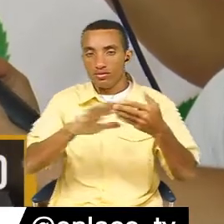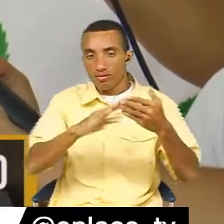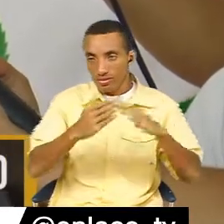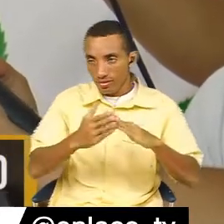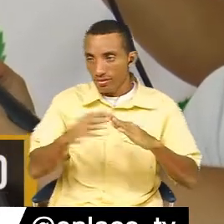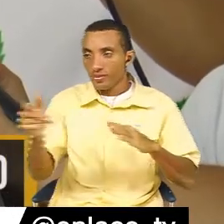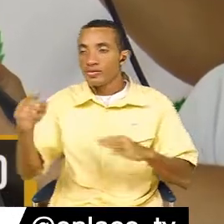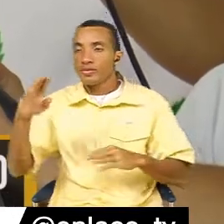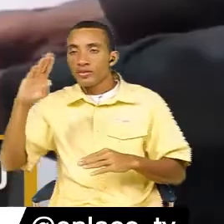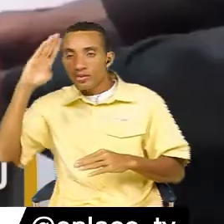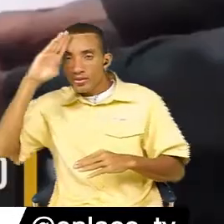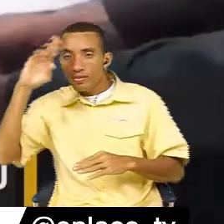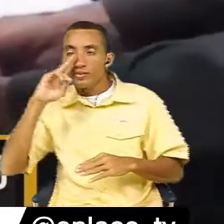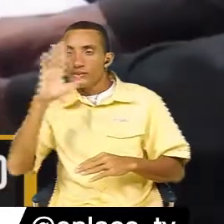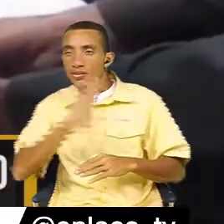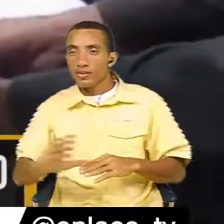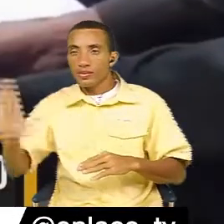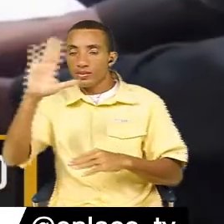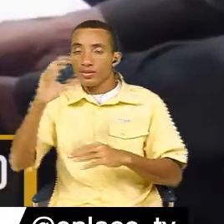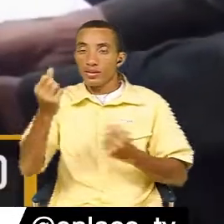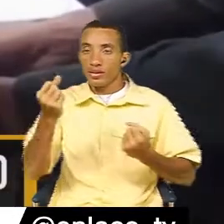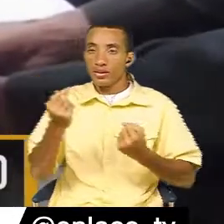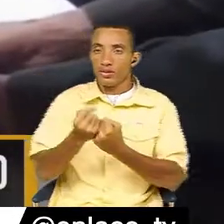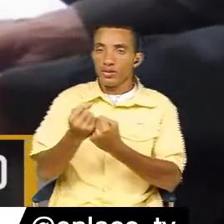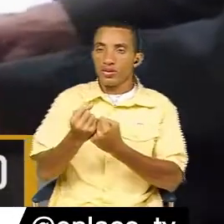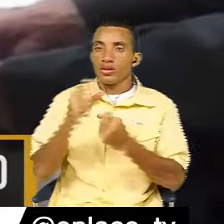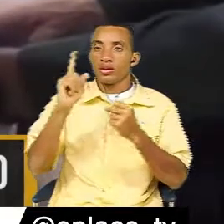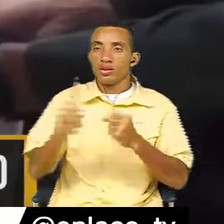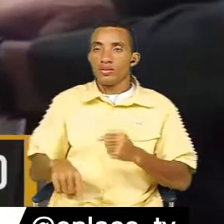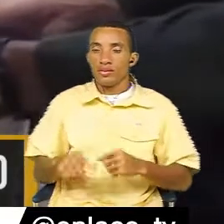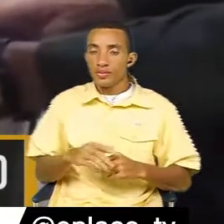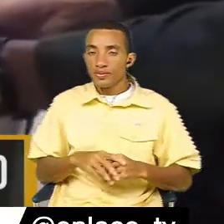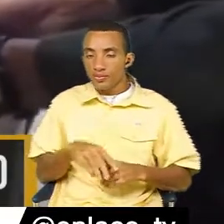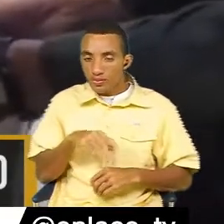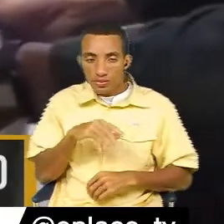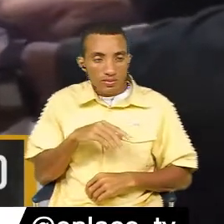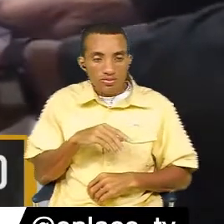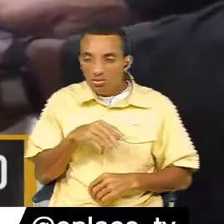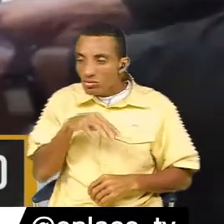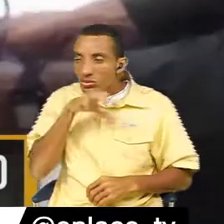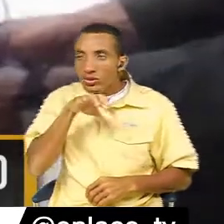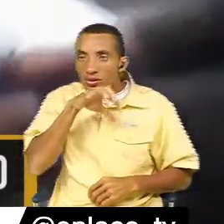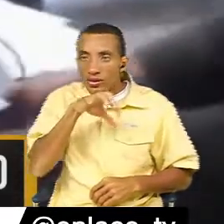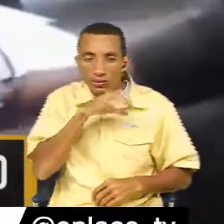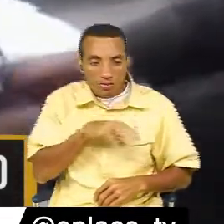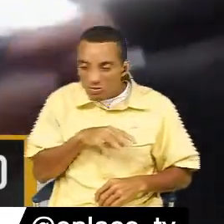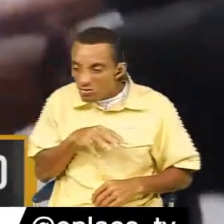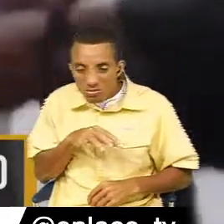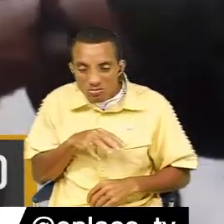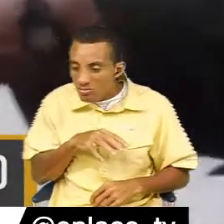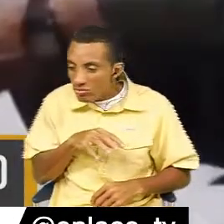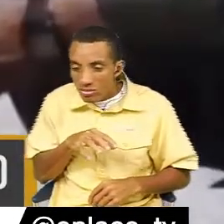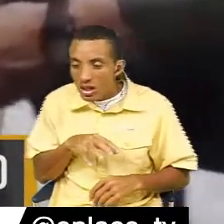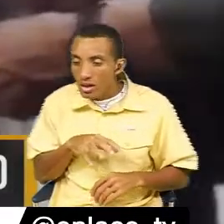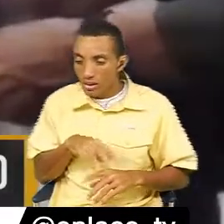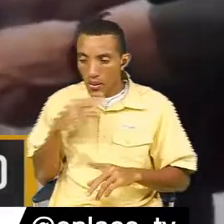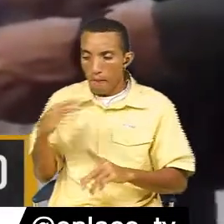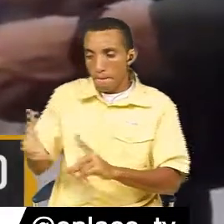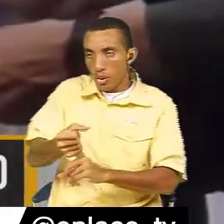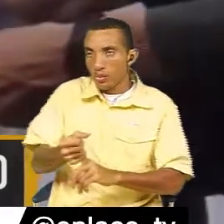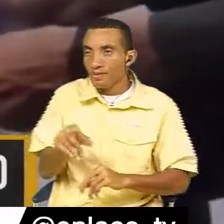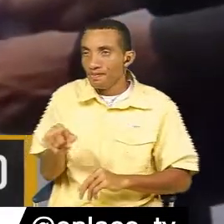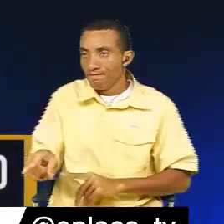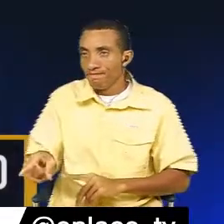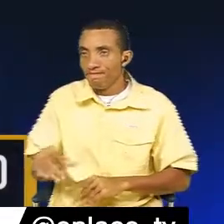sin lugar a duda el apoyo que tuvimos por parte de nuestro guía canino, por parte de nuestro CAN también, pues detecta la sustancia finalmente